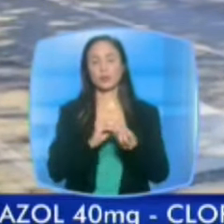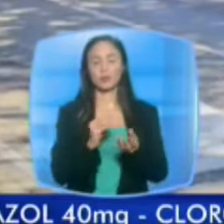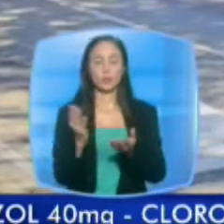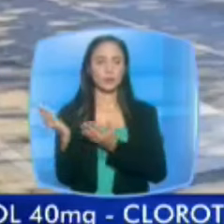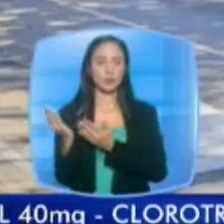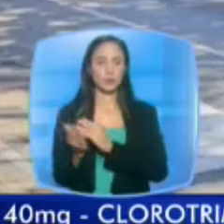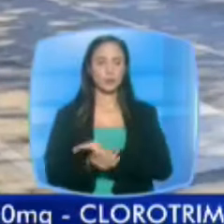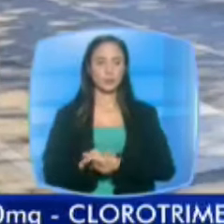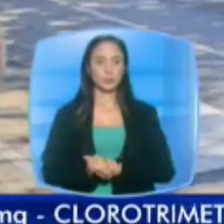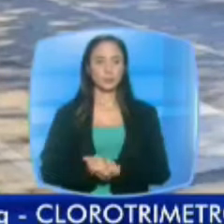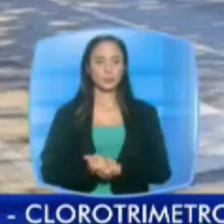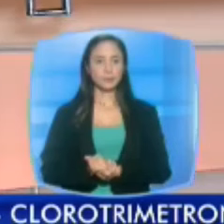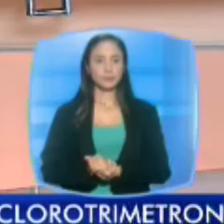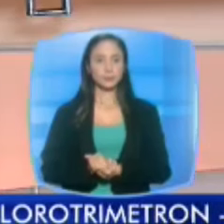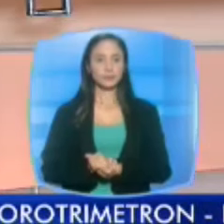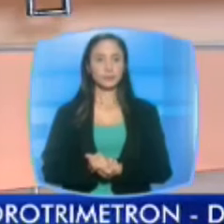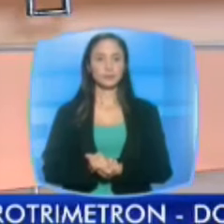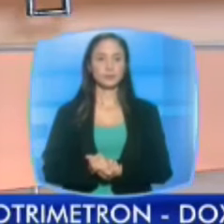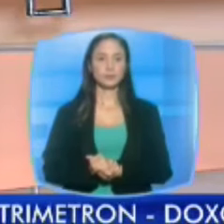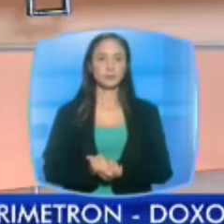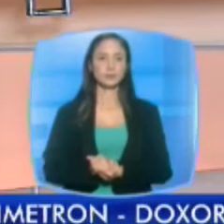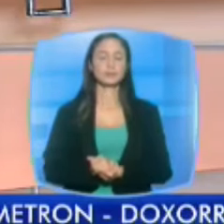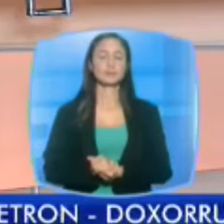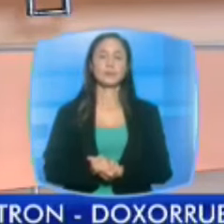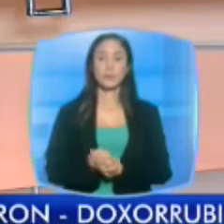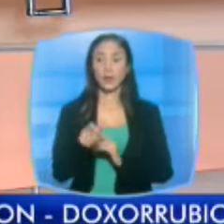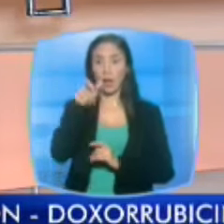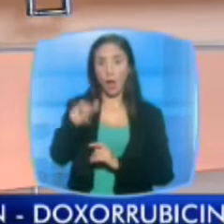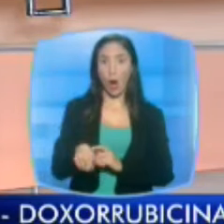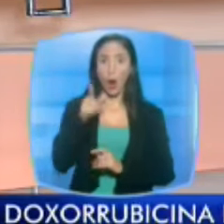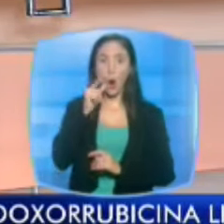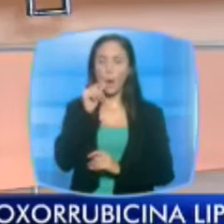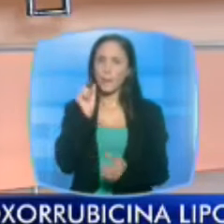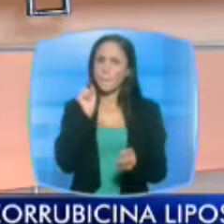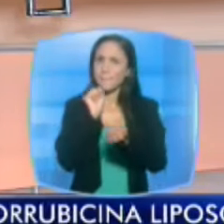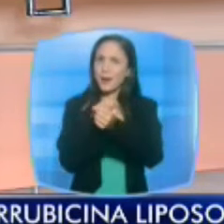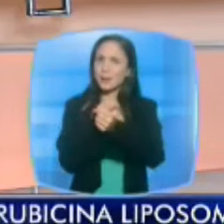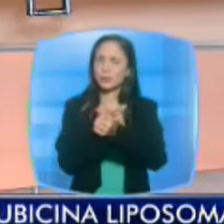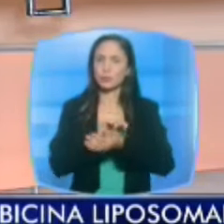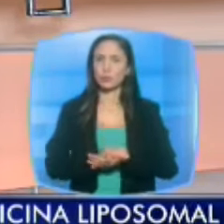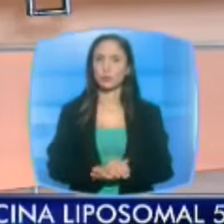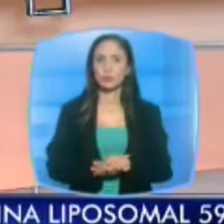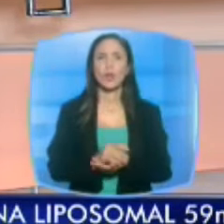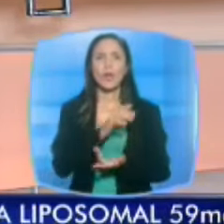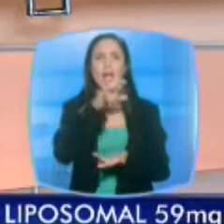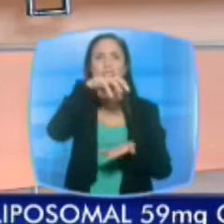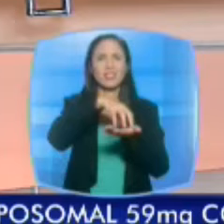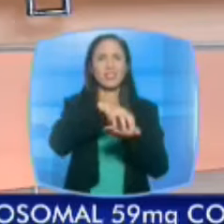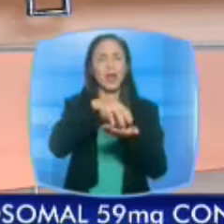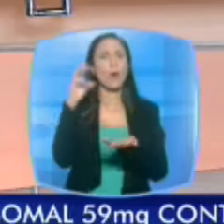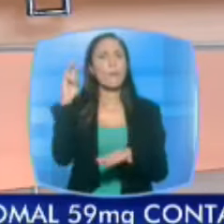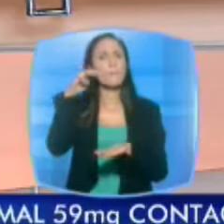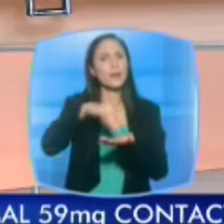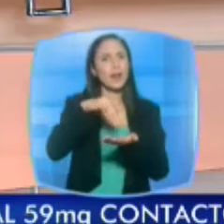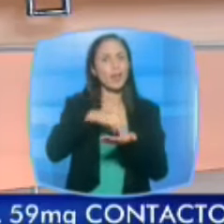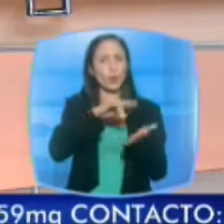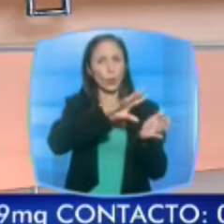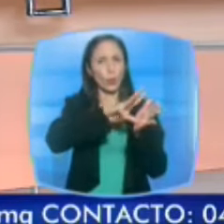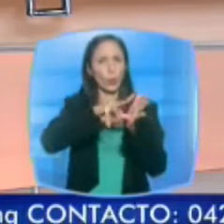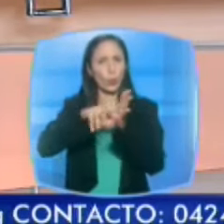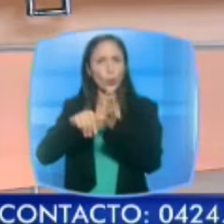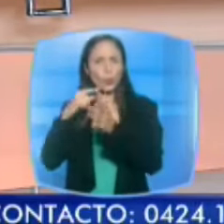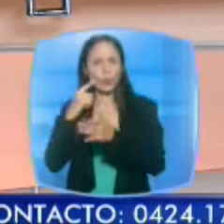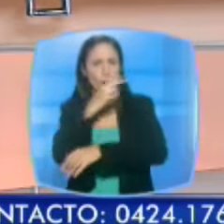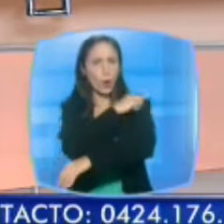Jade Delgado, Televen. Un hombre fue detenido en el municipio Sucre del estado Miranda por presunto hurto dentro